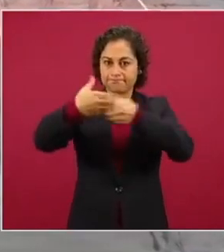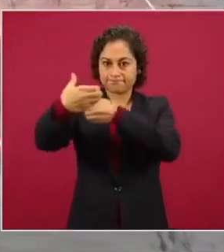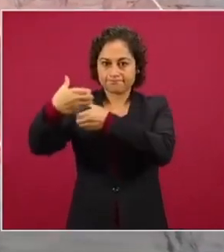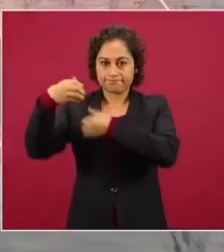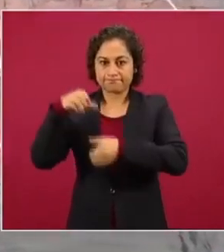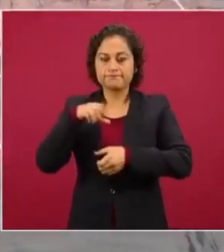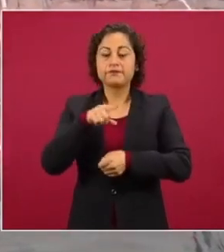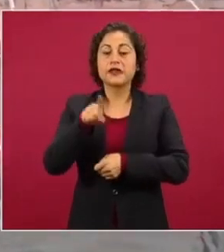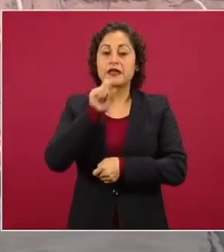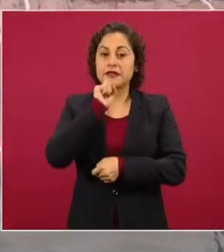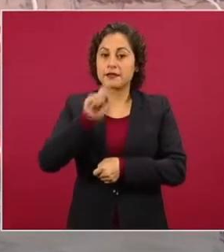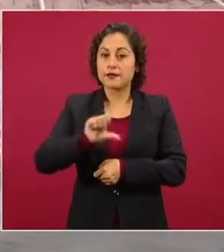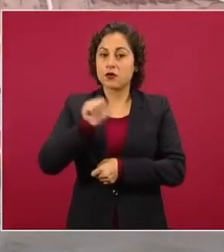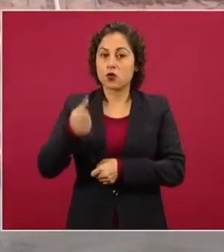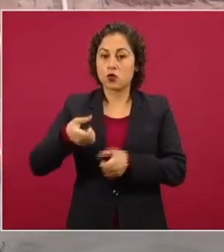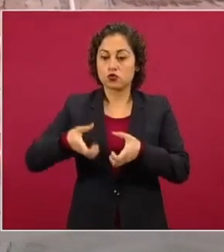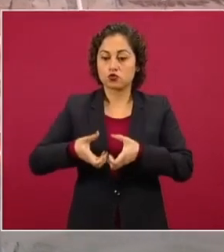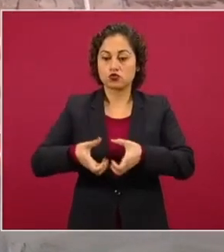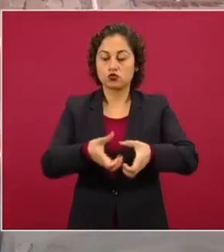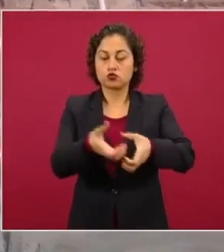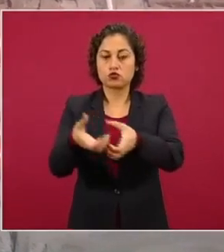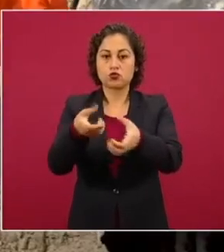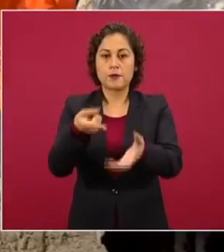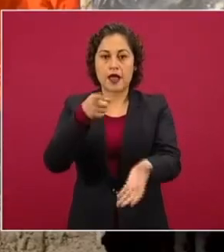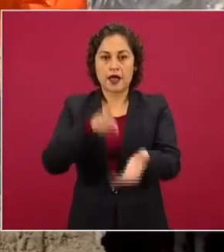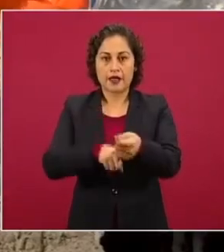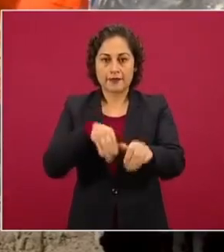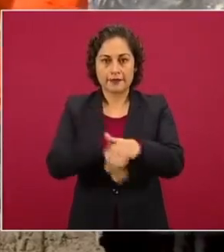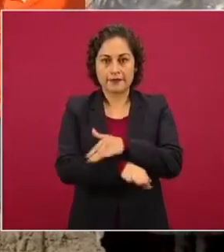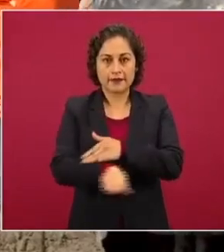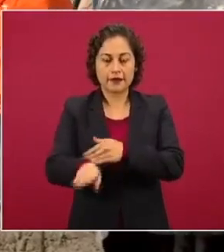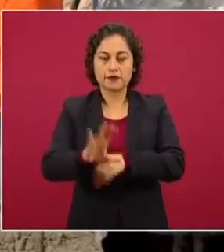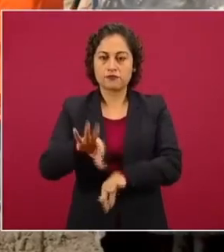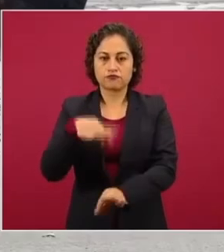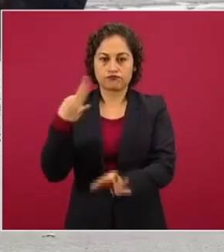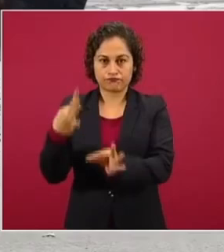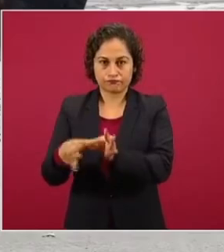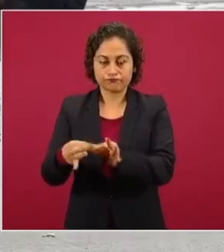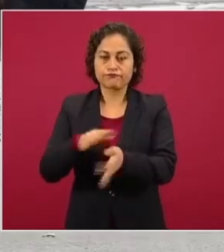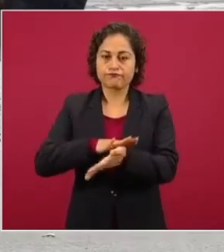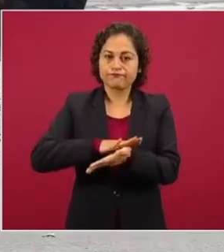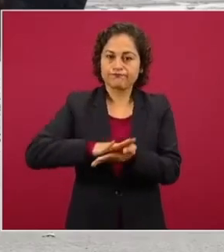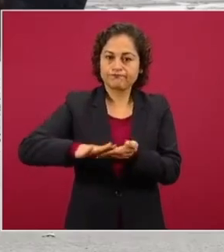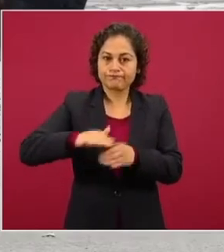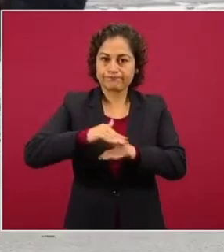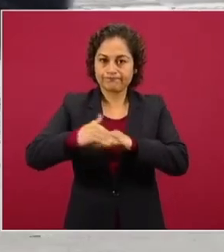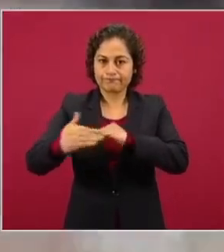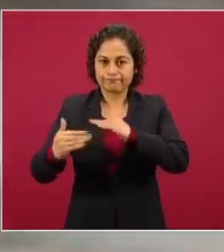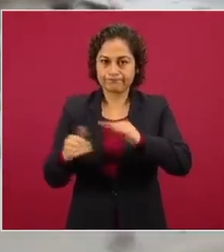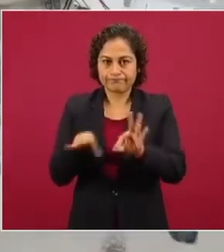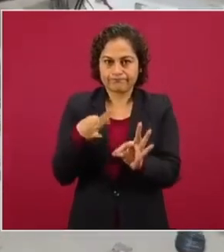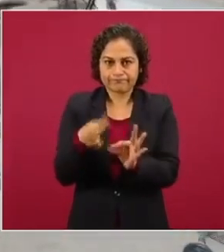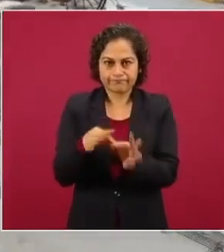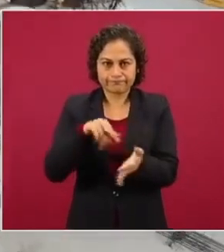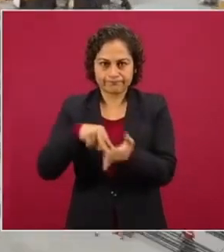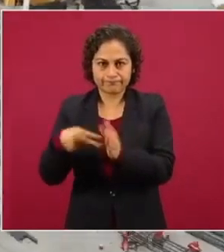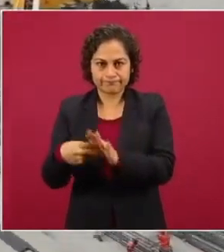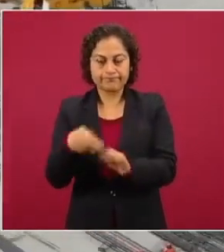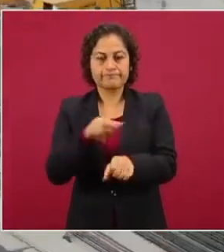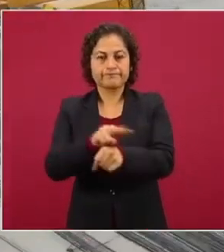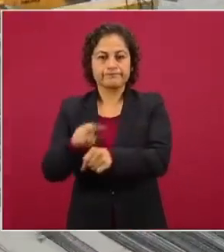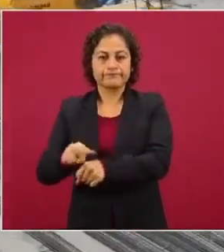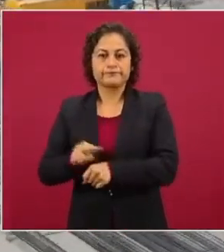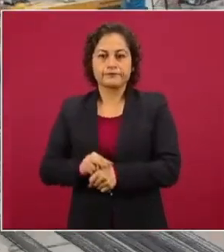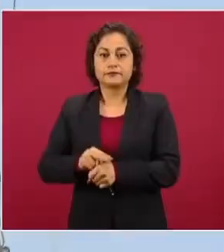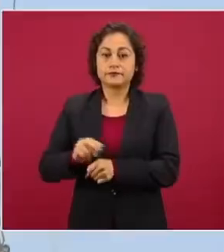los racks de tuberías en los sectores de las plantas que han culminado su fase de cimentación e ingeniería de detalle. Las compañías